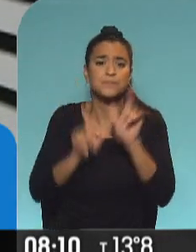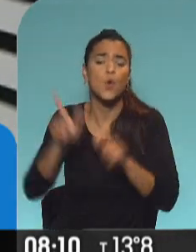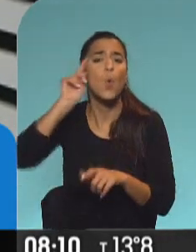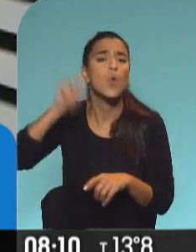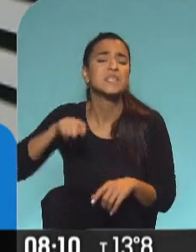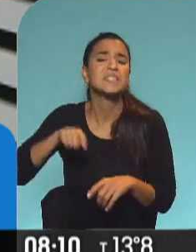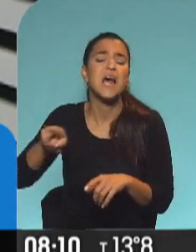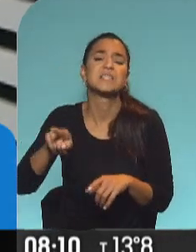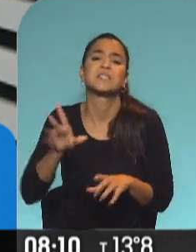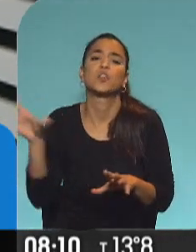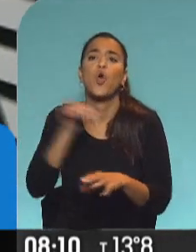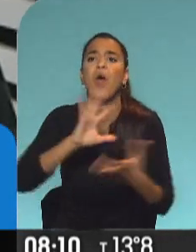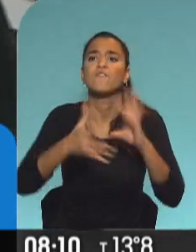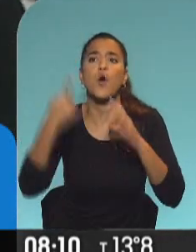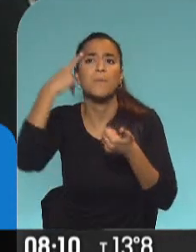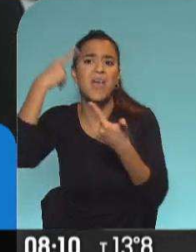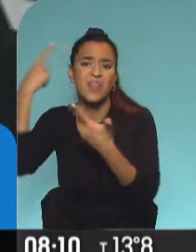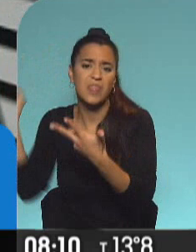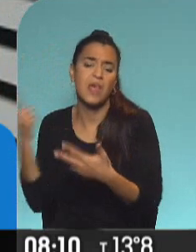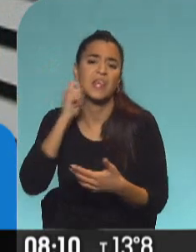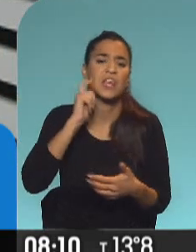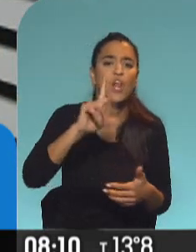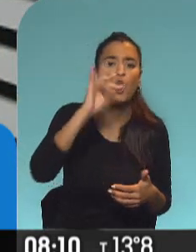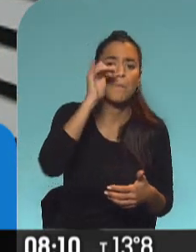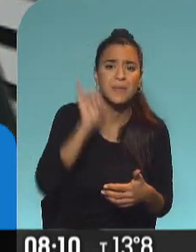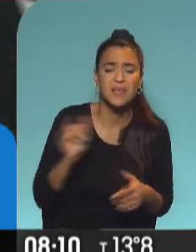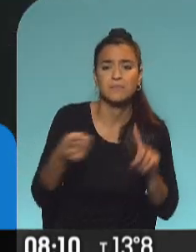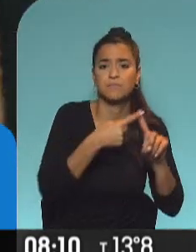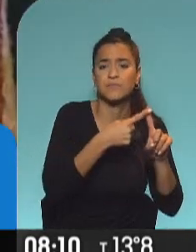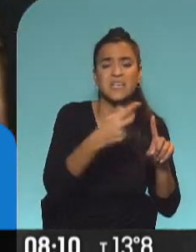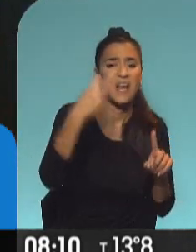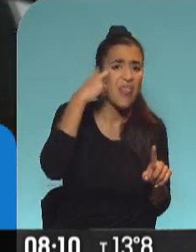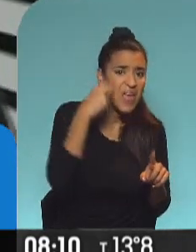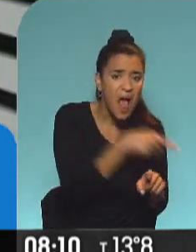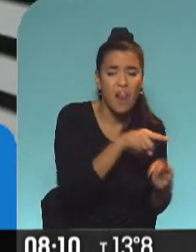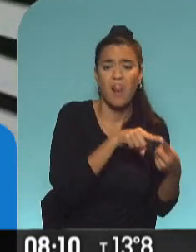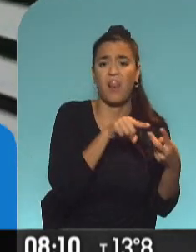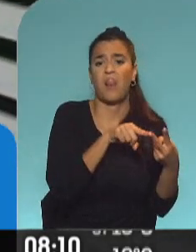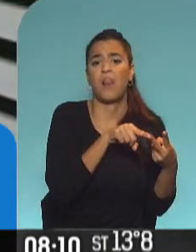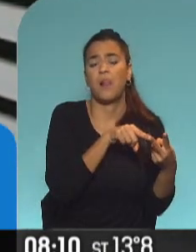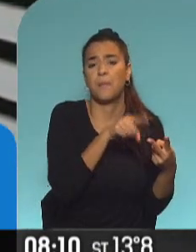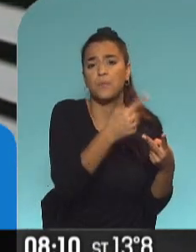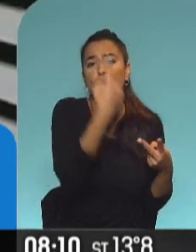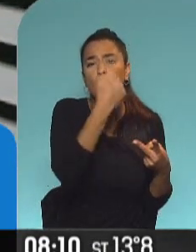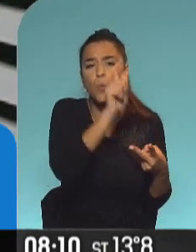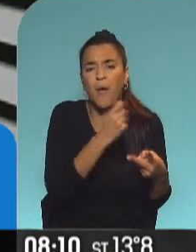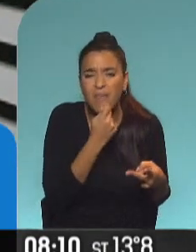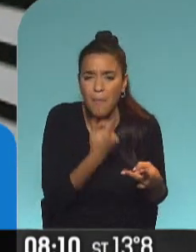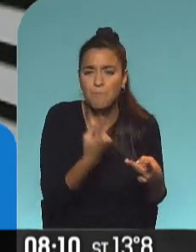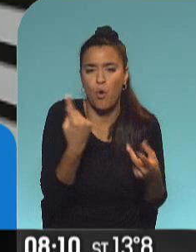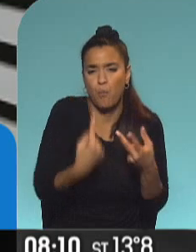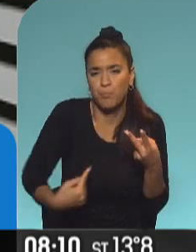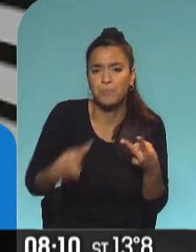de todas las miradas ideológicas. Gil Domínguez, por ejemplo, es un hombre que estuvo cercano a la Unión Cívica Radical, solamente por ponerte un caso, pero podemos seguir.